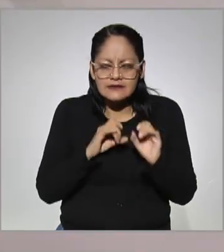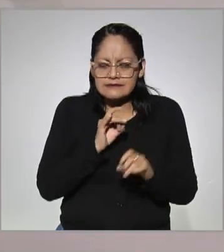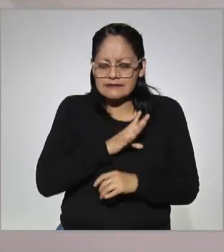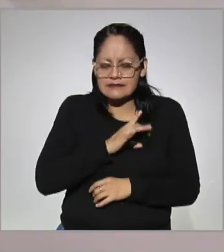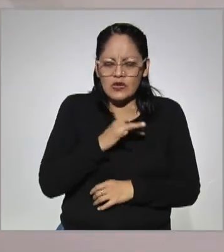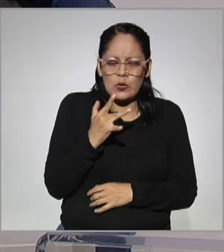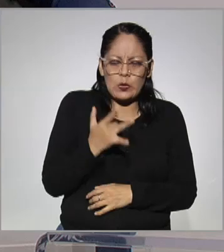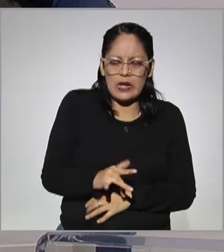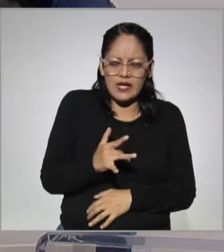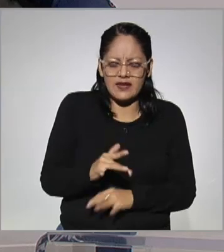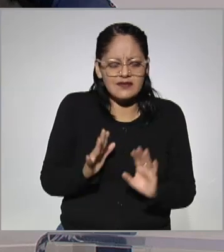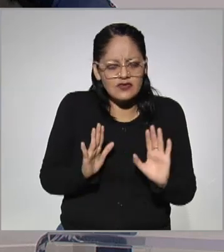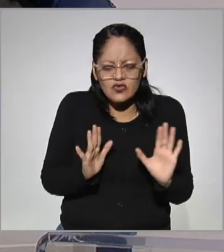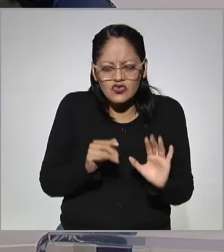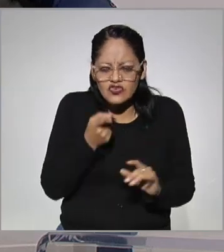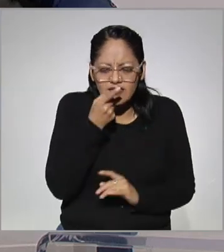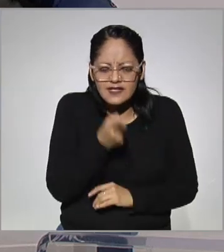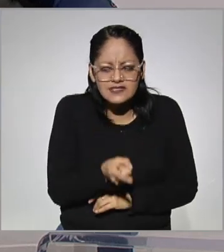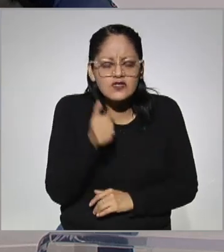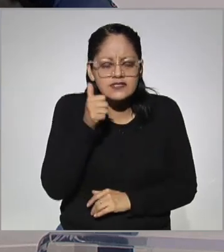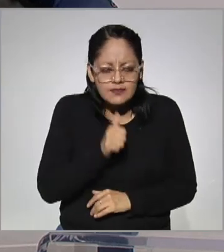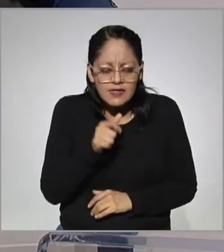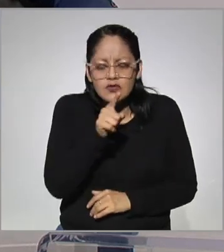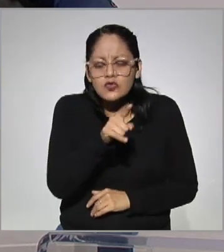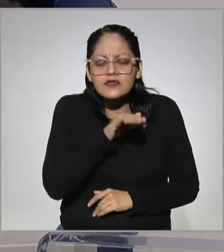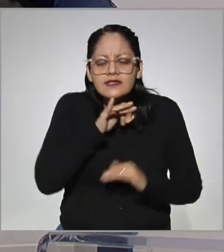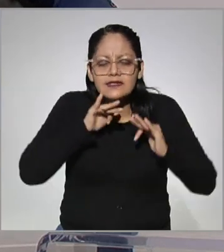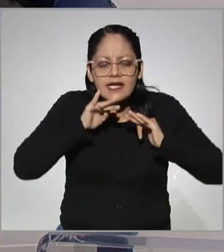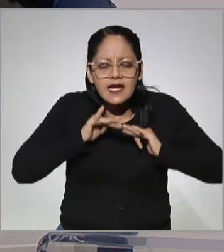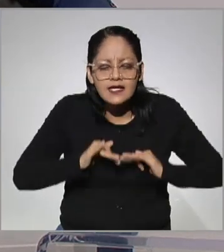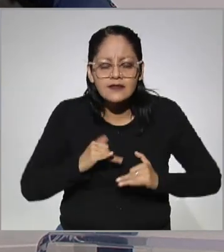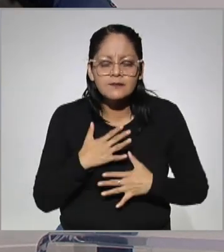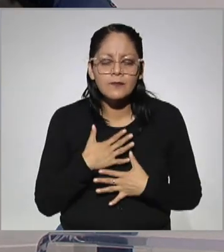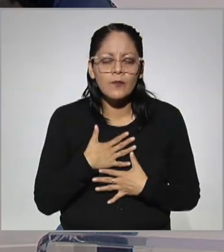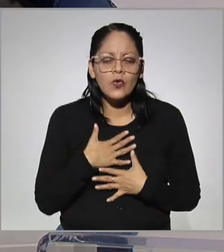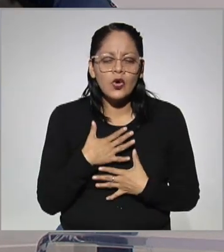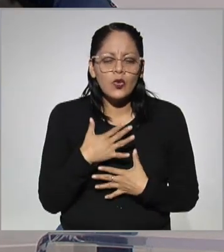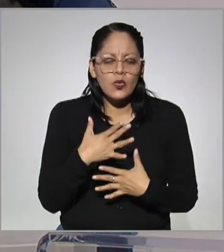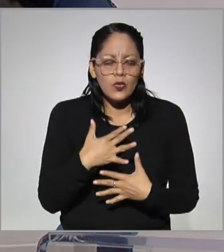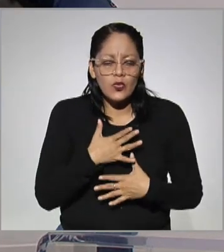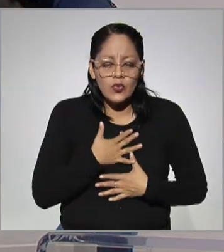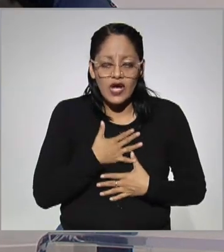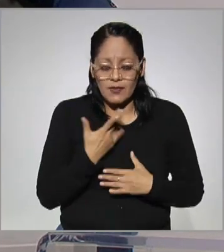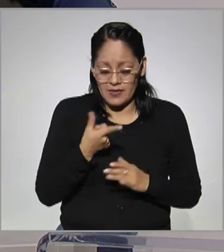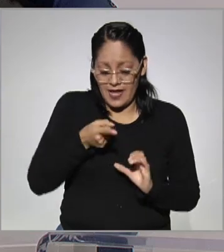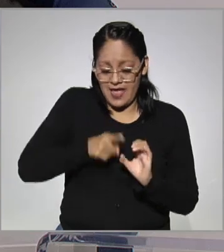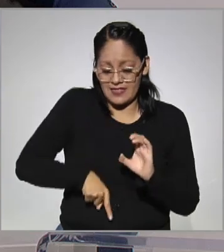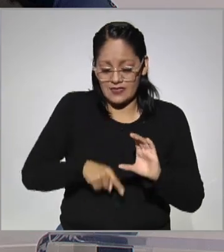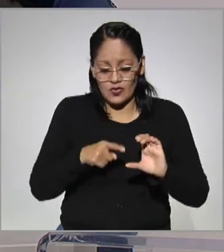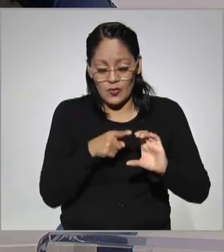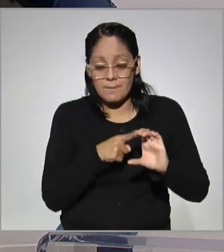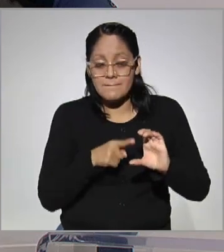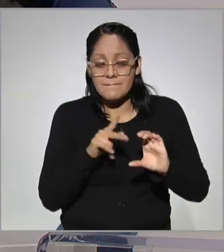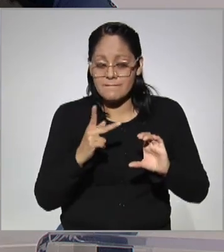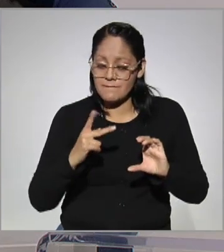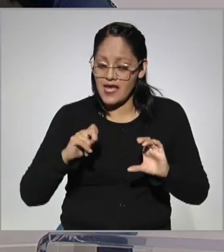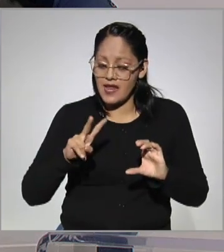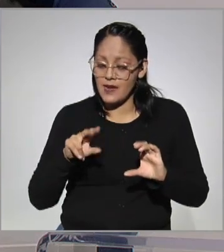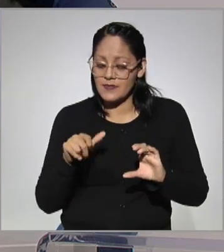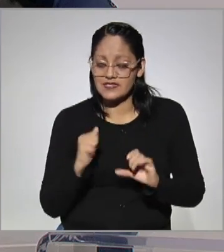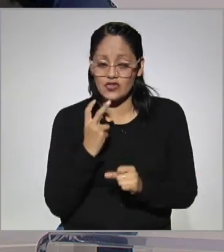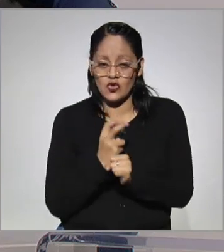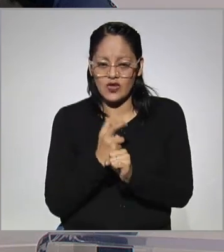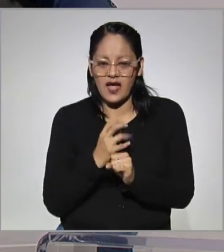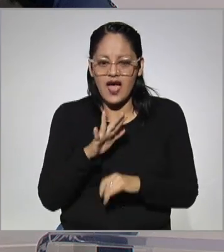duele, ¿no? Y yo siempre les digo, o sea, sí te tienes que relajar, respirar, porque a fin de cuentas en la pelvis es músculo. Entonces de repente se ponen así como